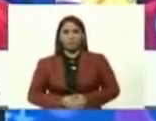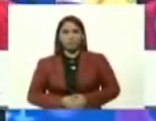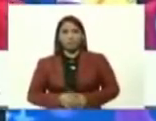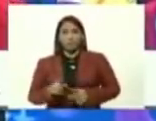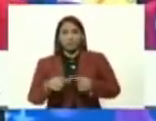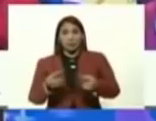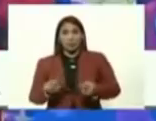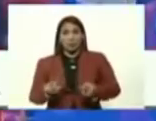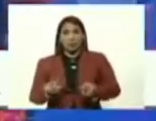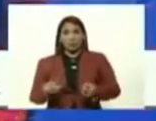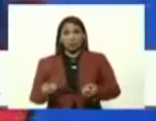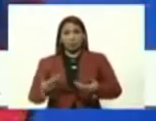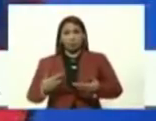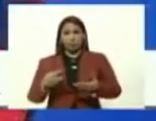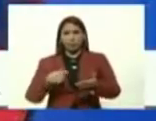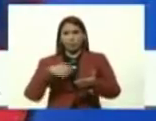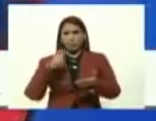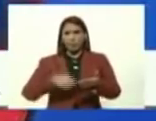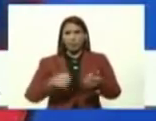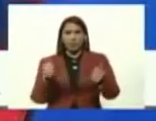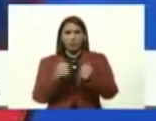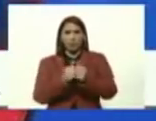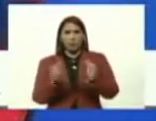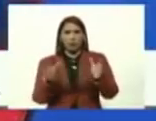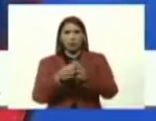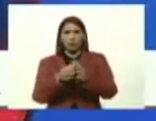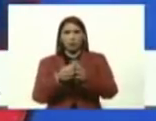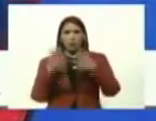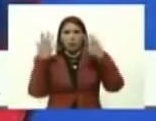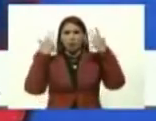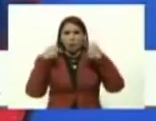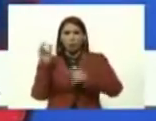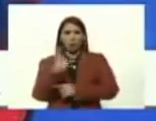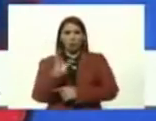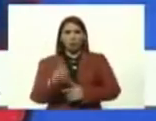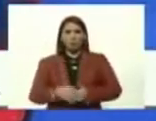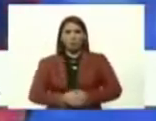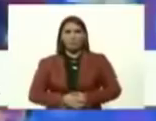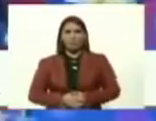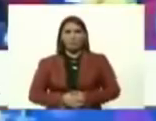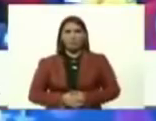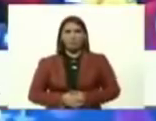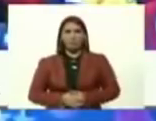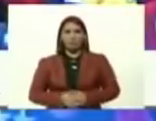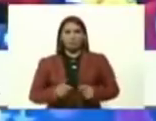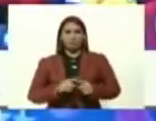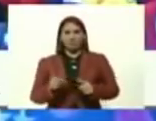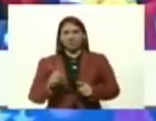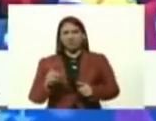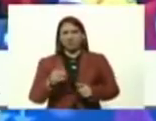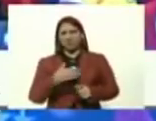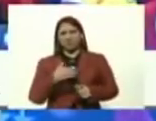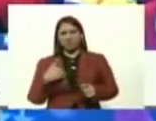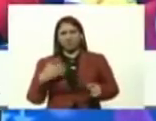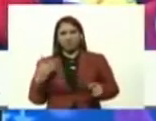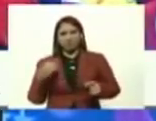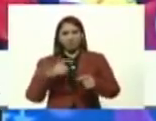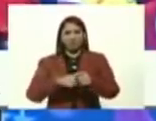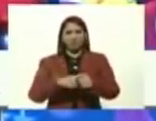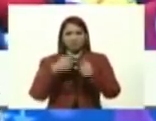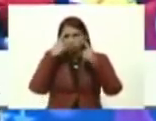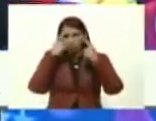Después me ofrecieron para firmar con un equipo, con los Leones del Caracas aquí. Pero yo no quise seguir en el